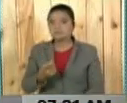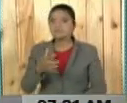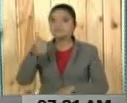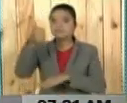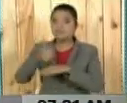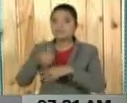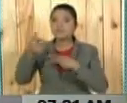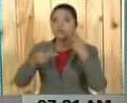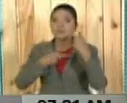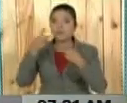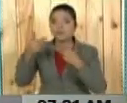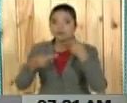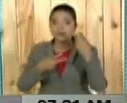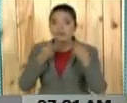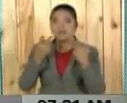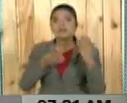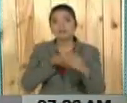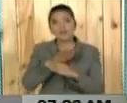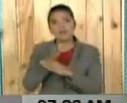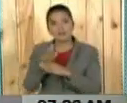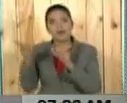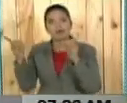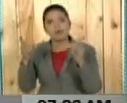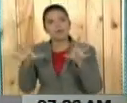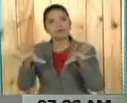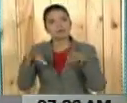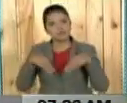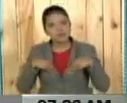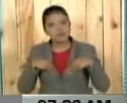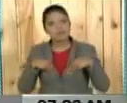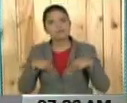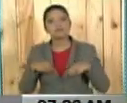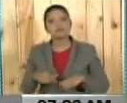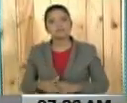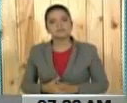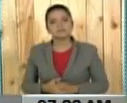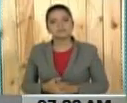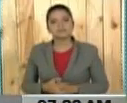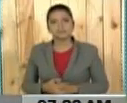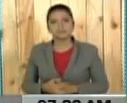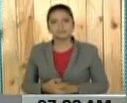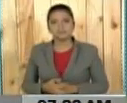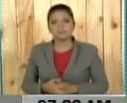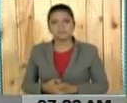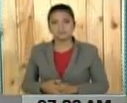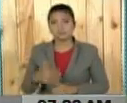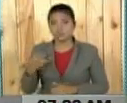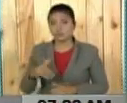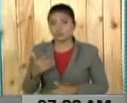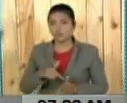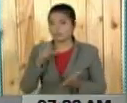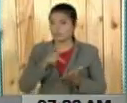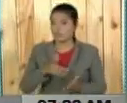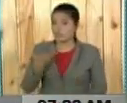dirección política que está yendo a la mesa de diálogo asume un costo político muy importante.